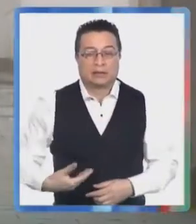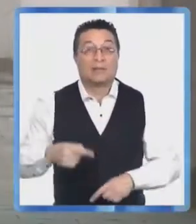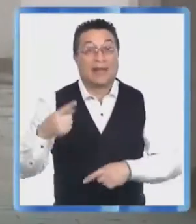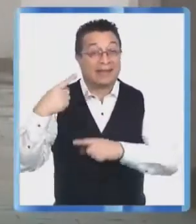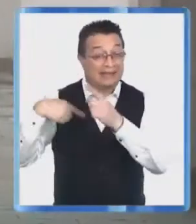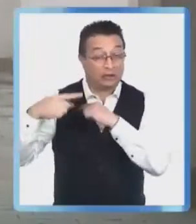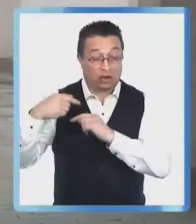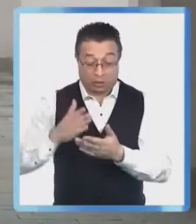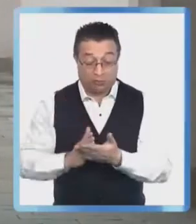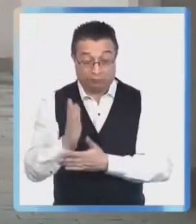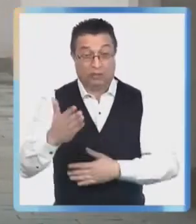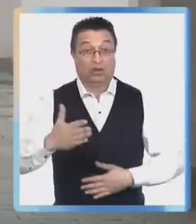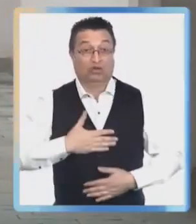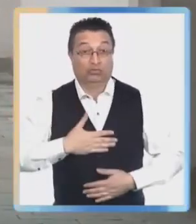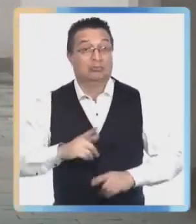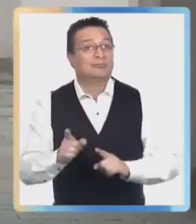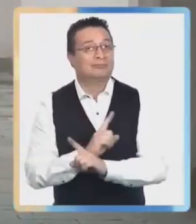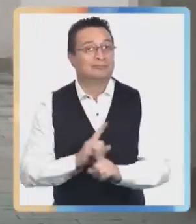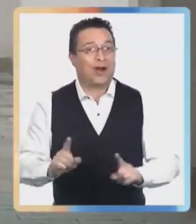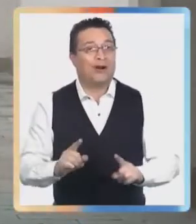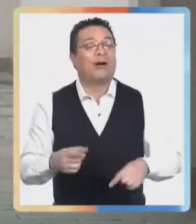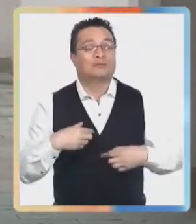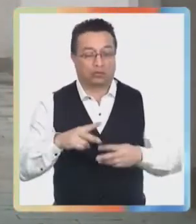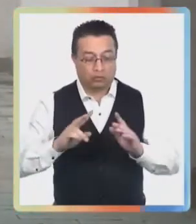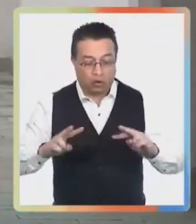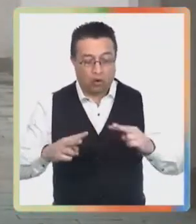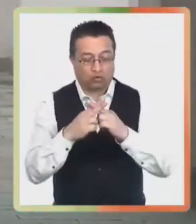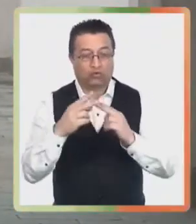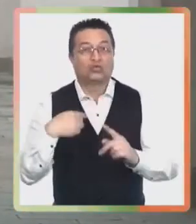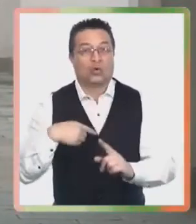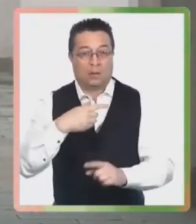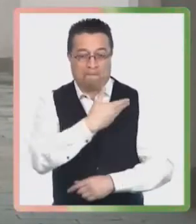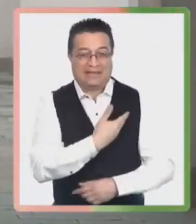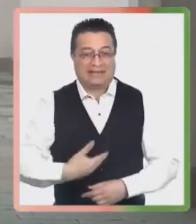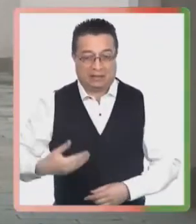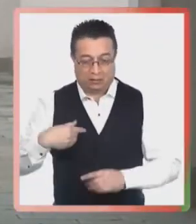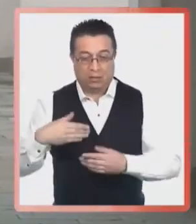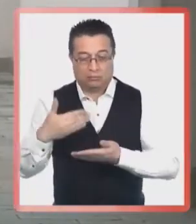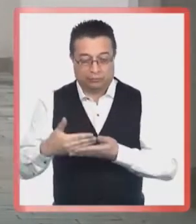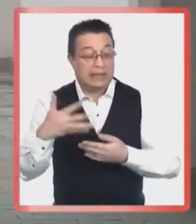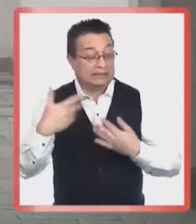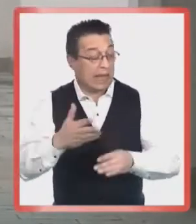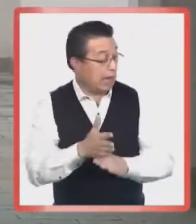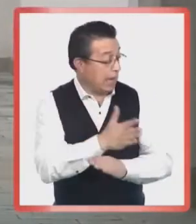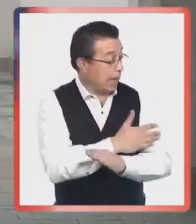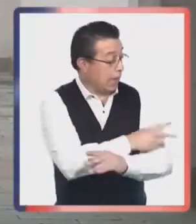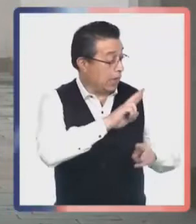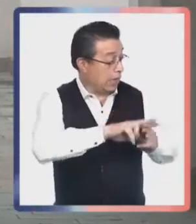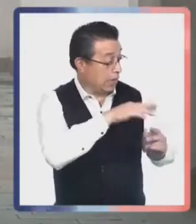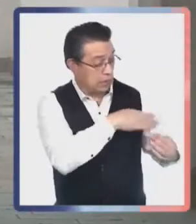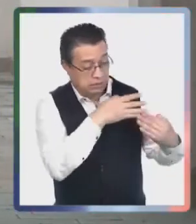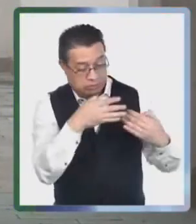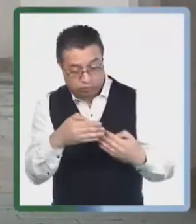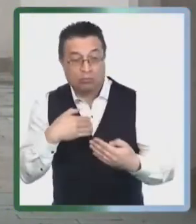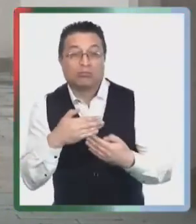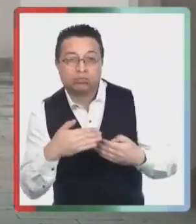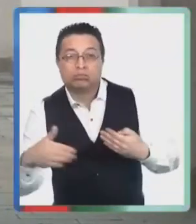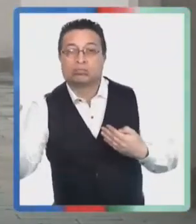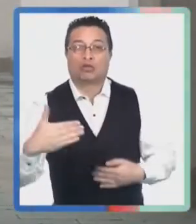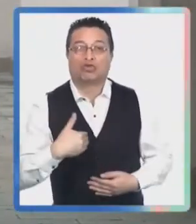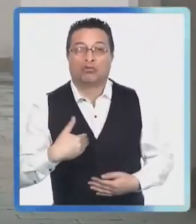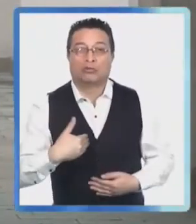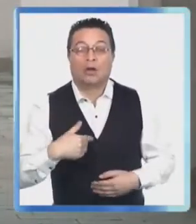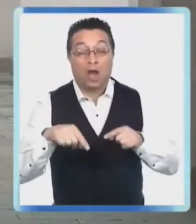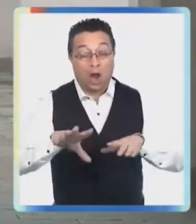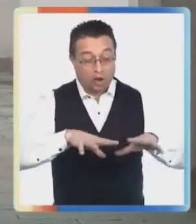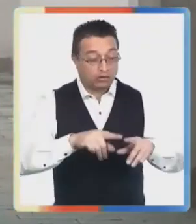La historia no parte con nosotros y por lo tanto yo estoy construyendo como presidente de la República sobre lo que hicieron mis antecesores. Y acá